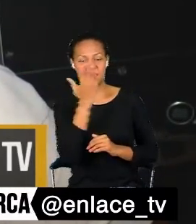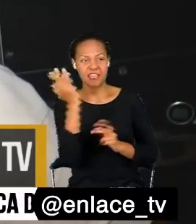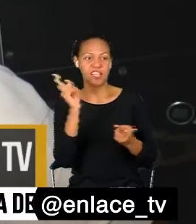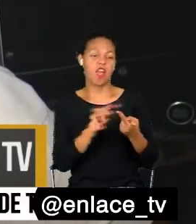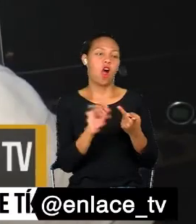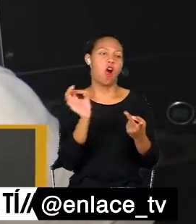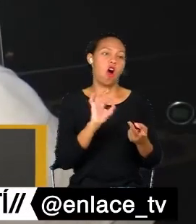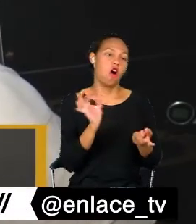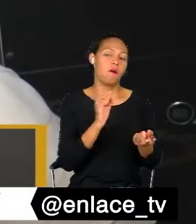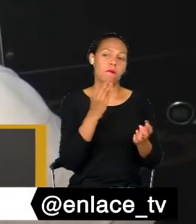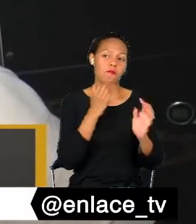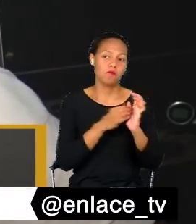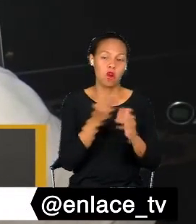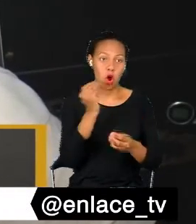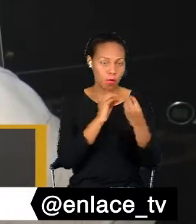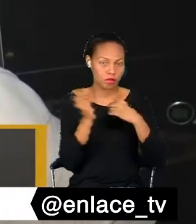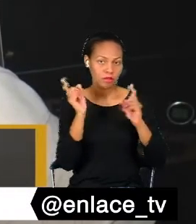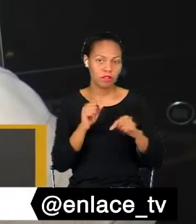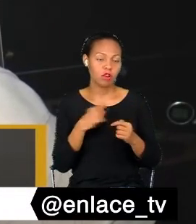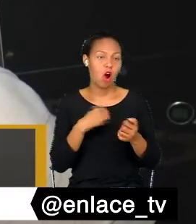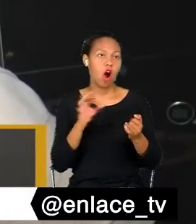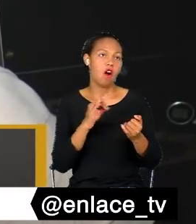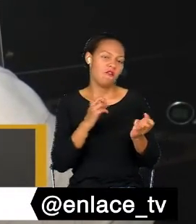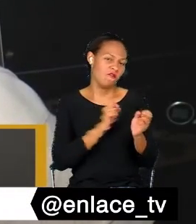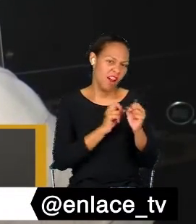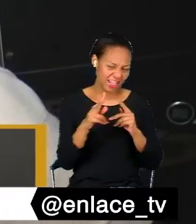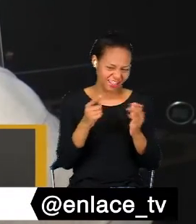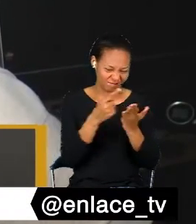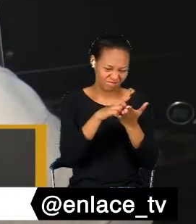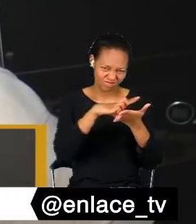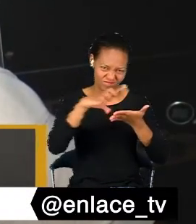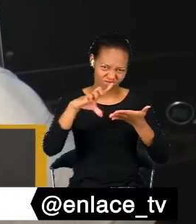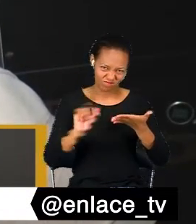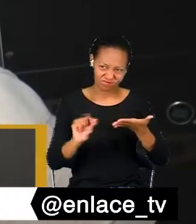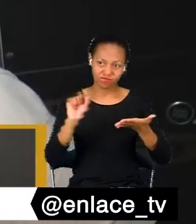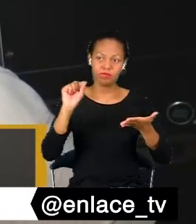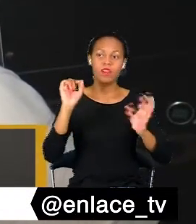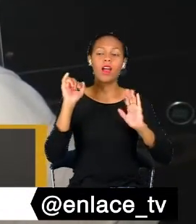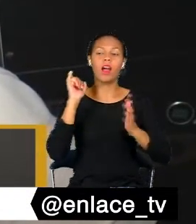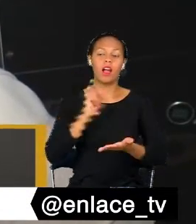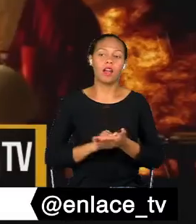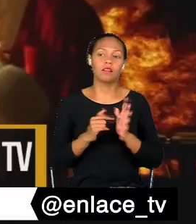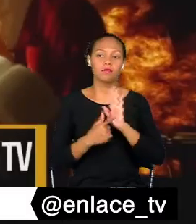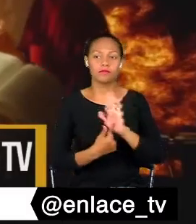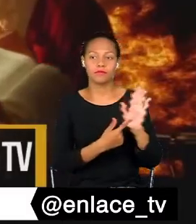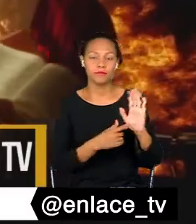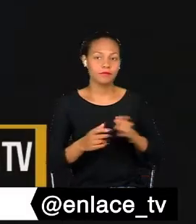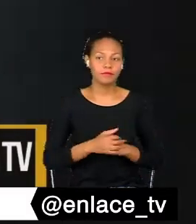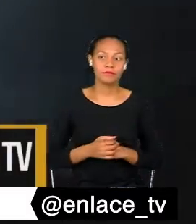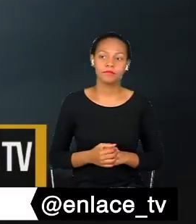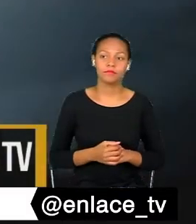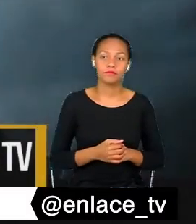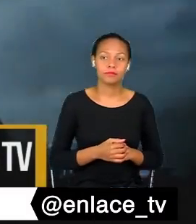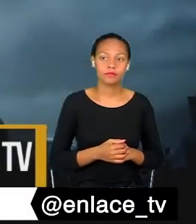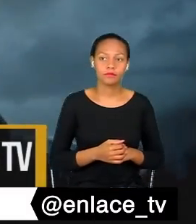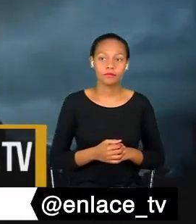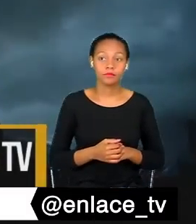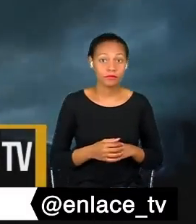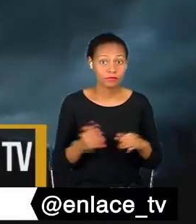y pues calendarios o todo lo que nos vaya a proporcionar Procinar. Filmanía es un nuevo espacio